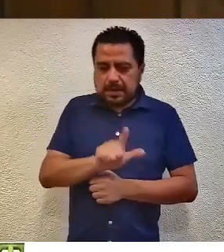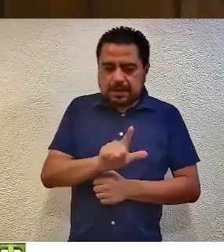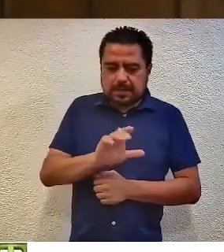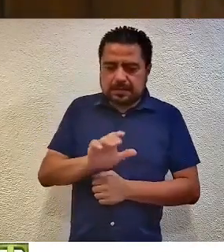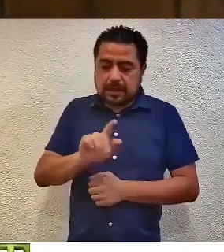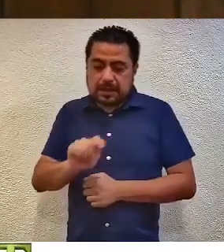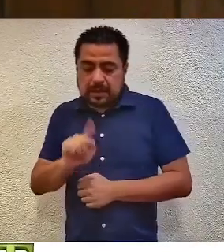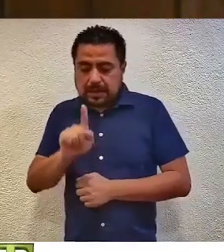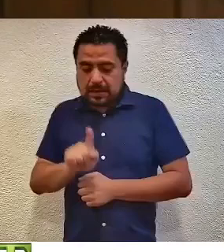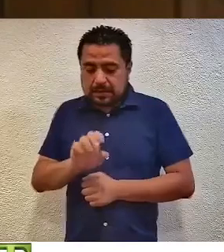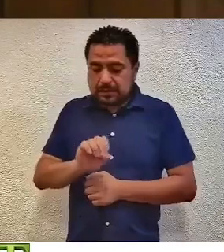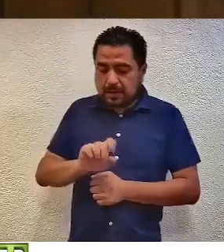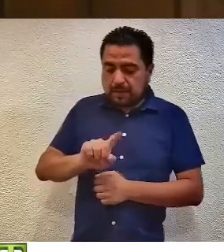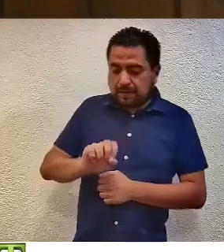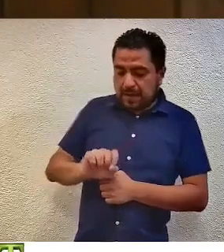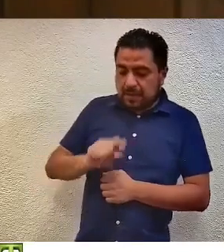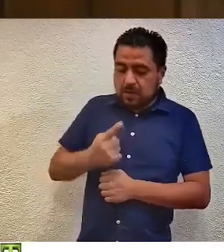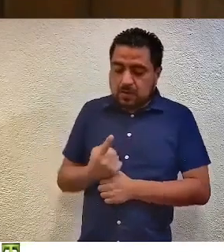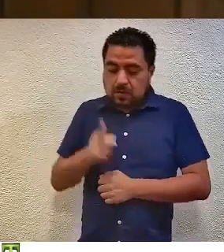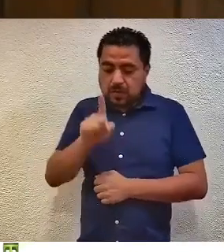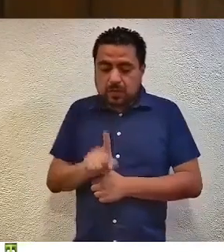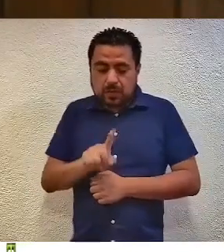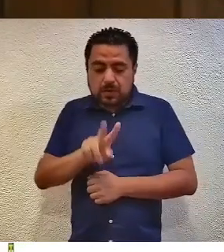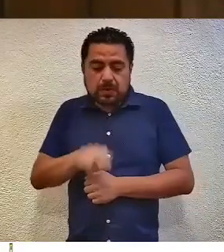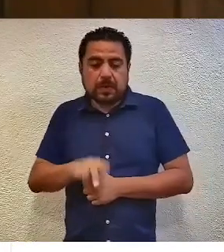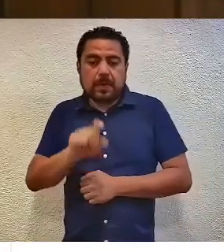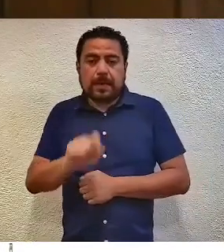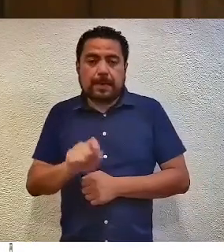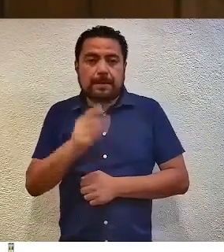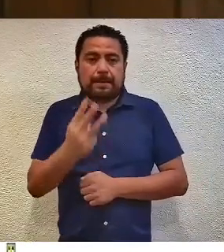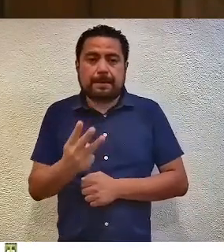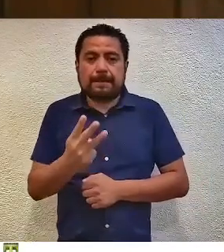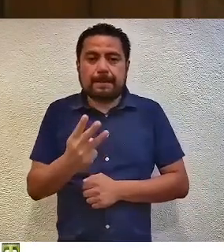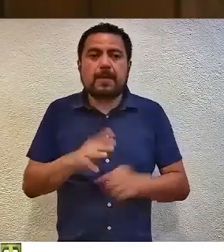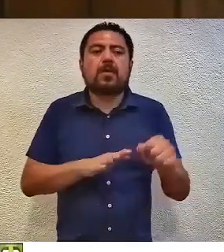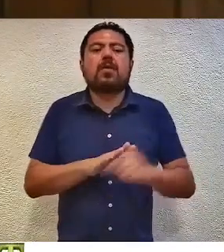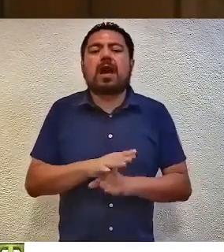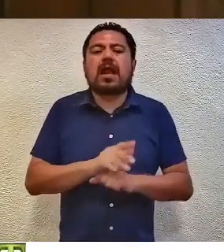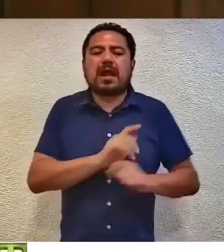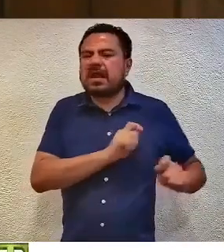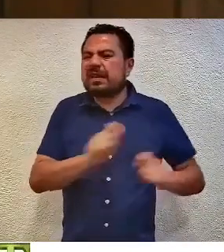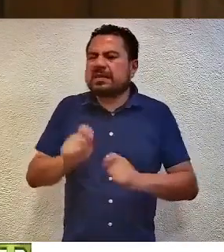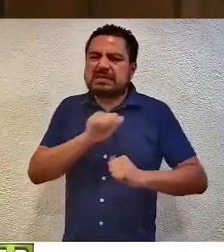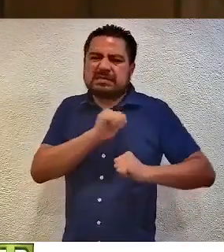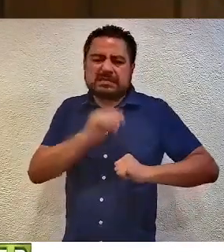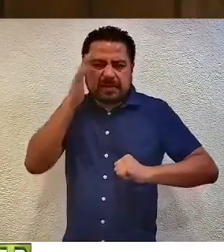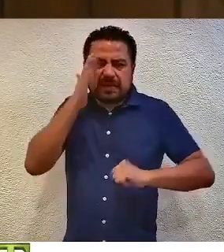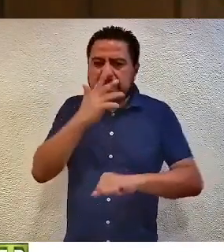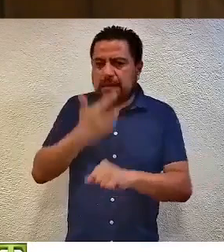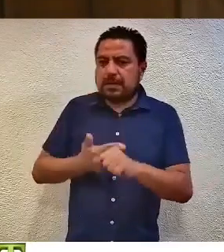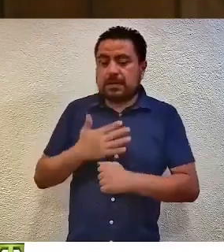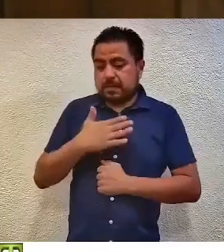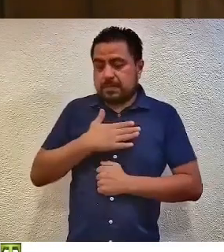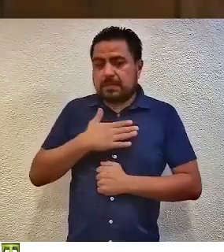TEE/LST, diagonal 021, diagonal 2023, el cual fue turnado a la ponencia a mi